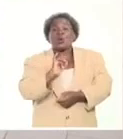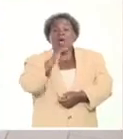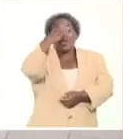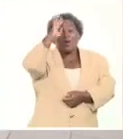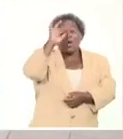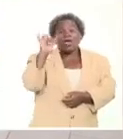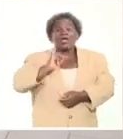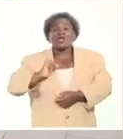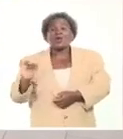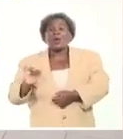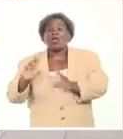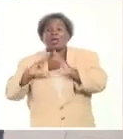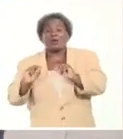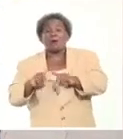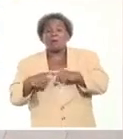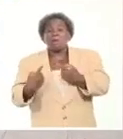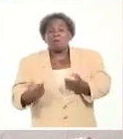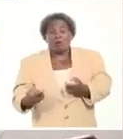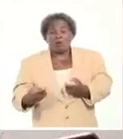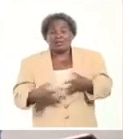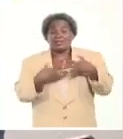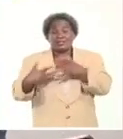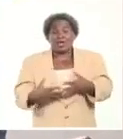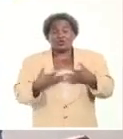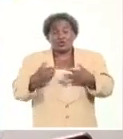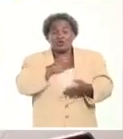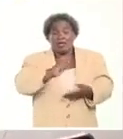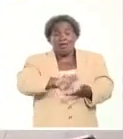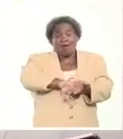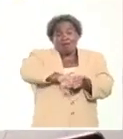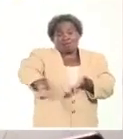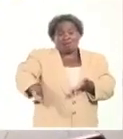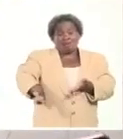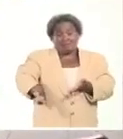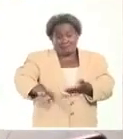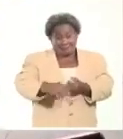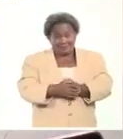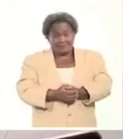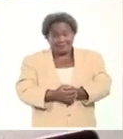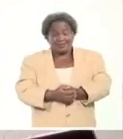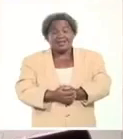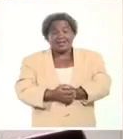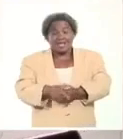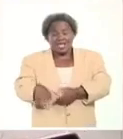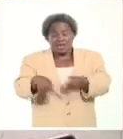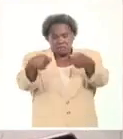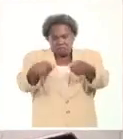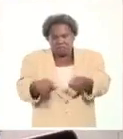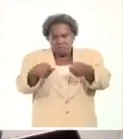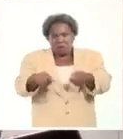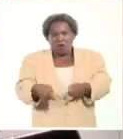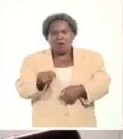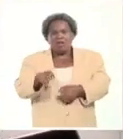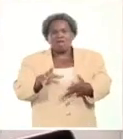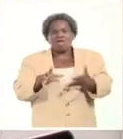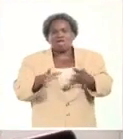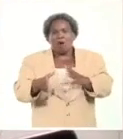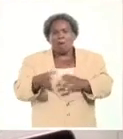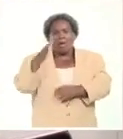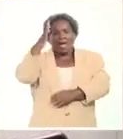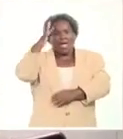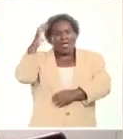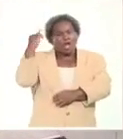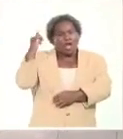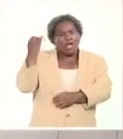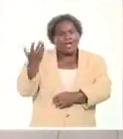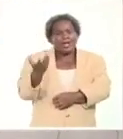Porque los yanquis se empeñan a aislarnos, los yanquis se empeñan en imponer su filosofía, su ideología,